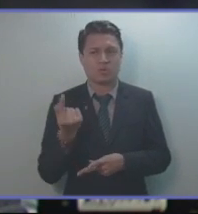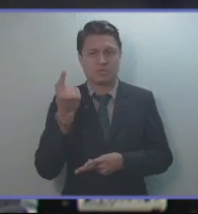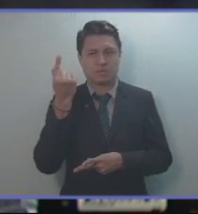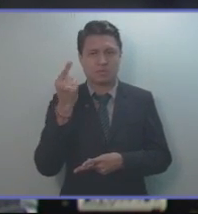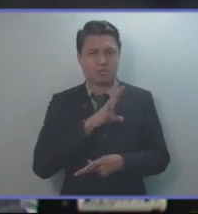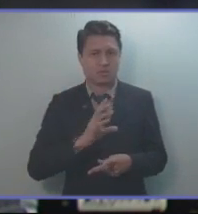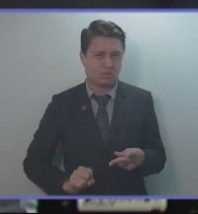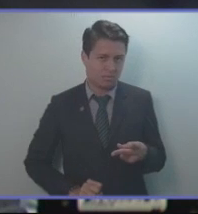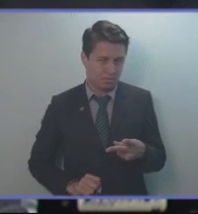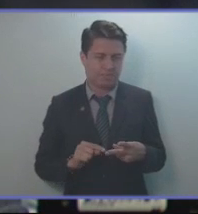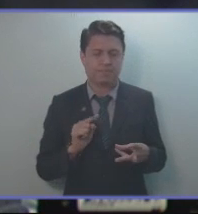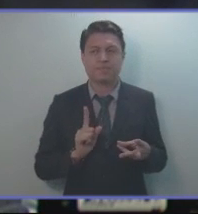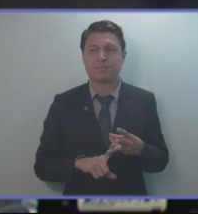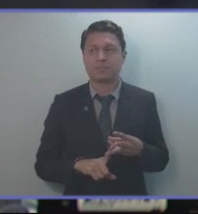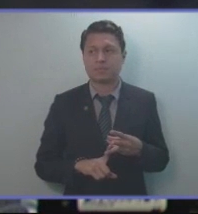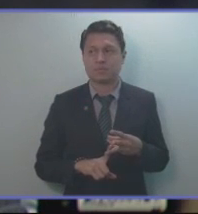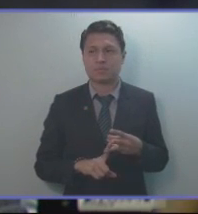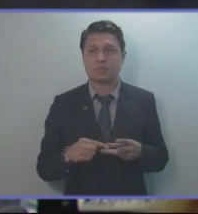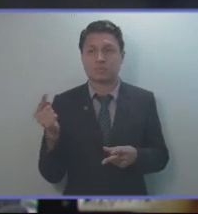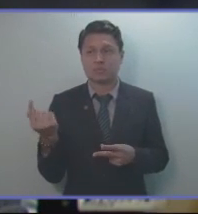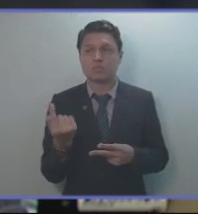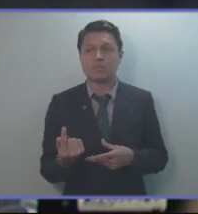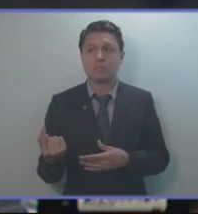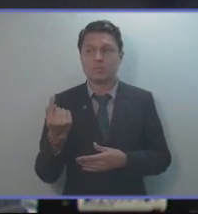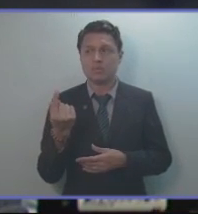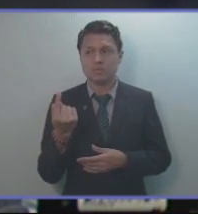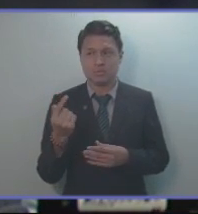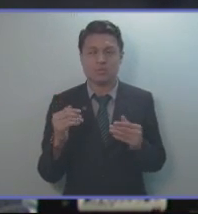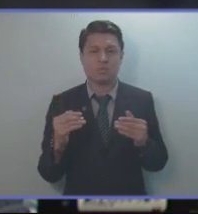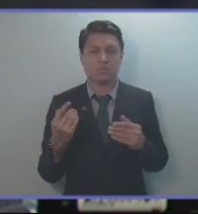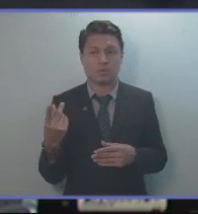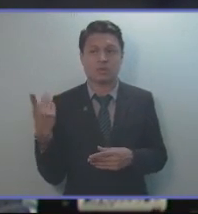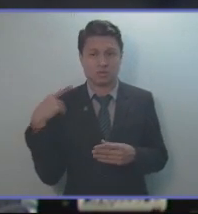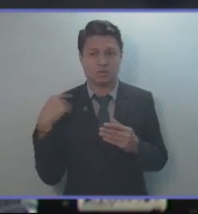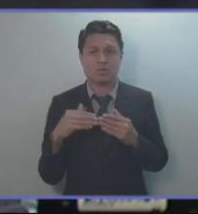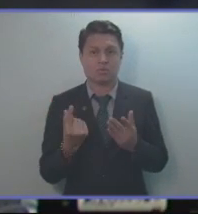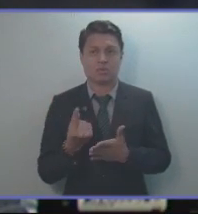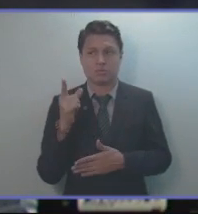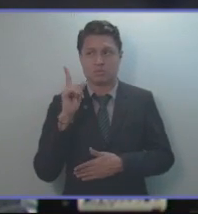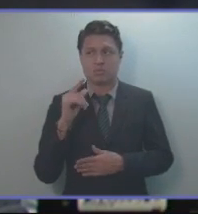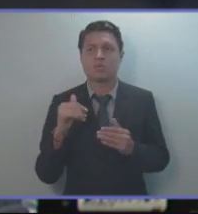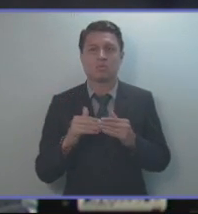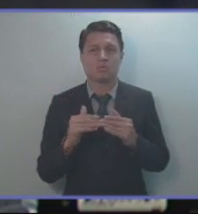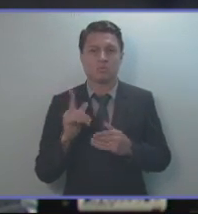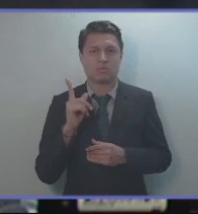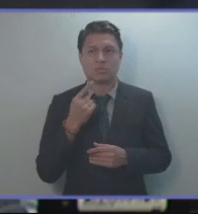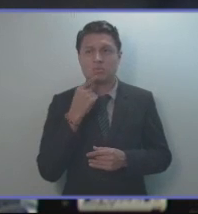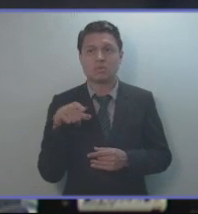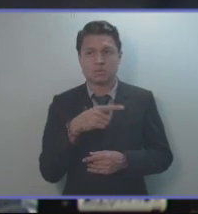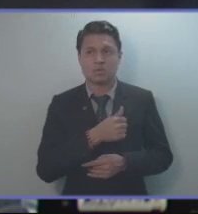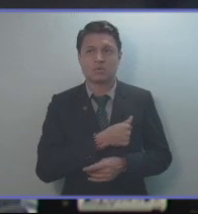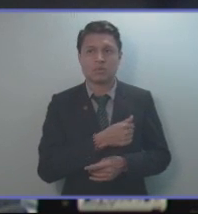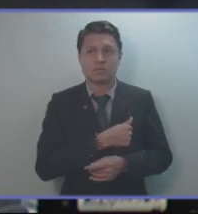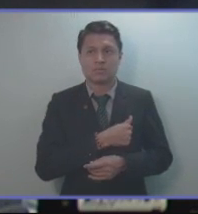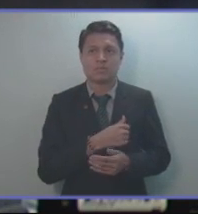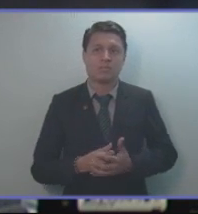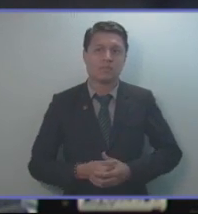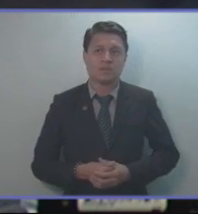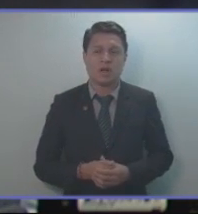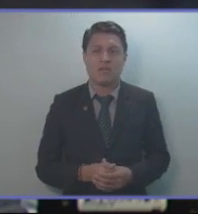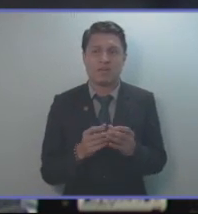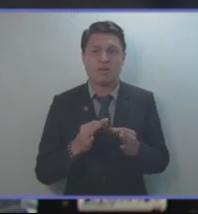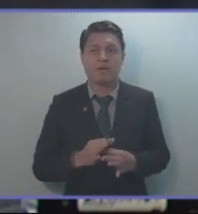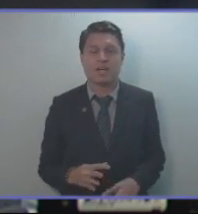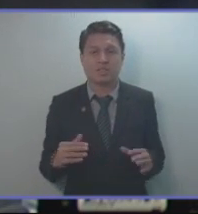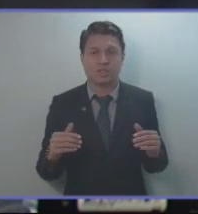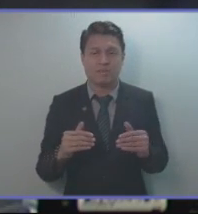de El Salvador, que ha sido rector de la misma, es decir, también docente, a que se pongan la mano en la